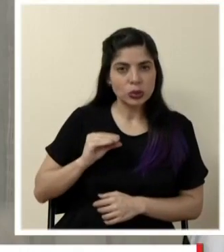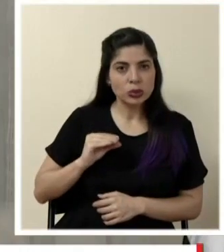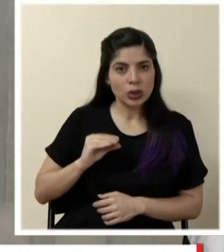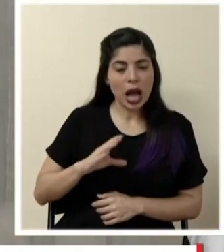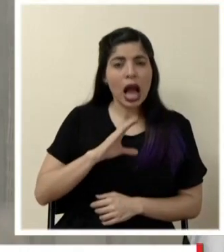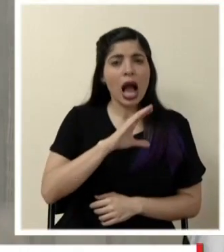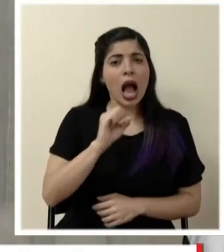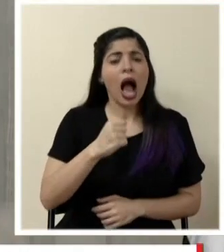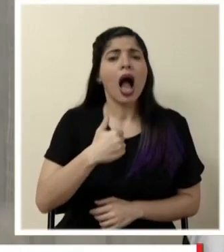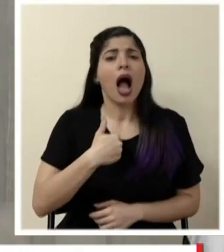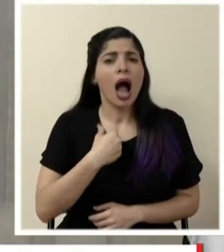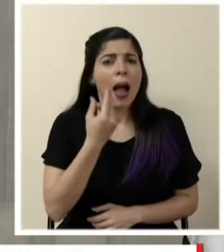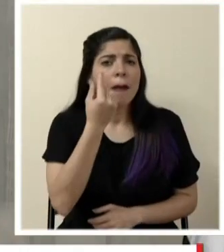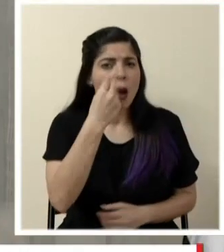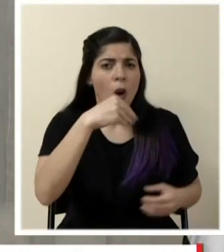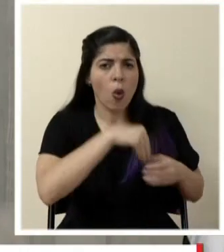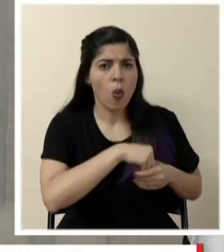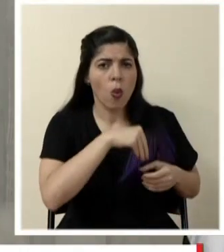tiene reservas,